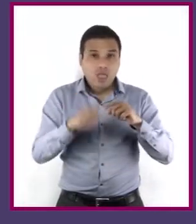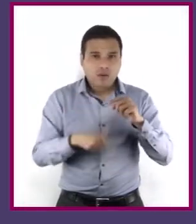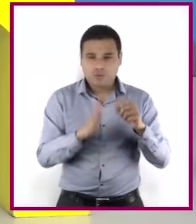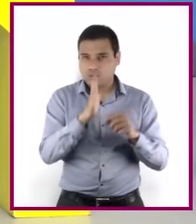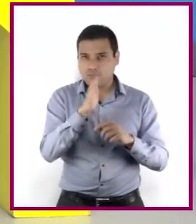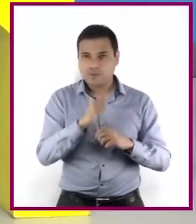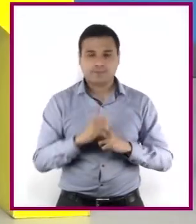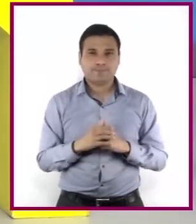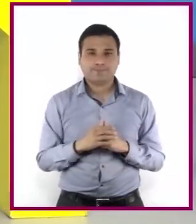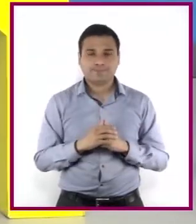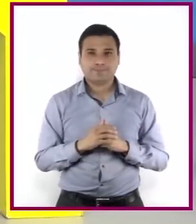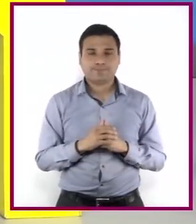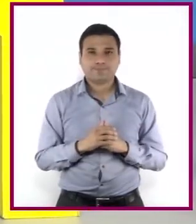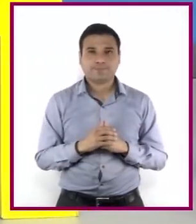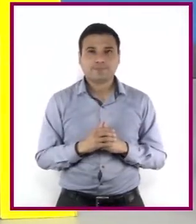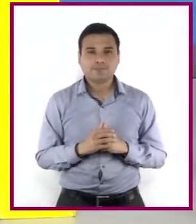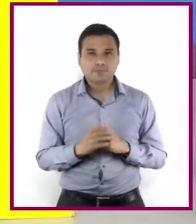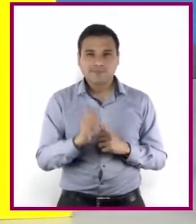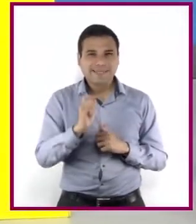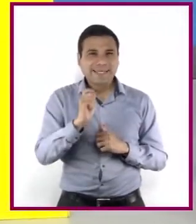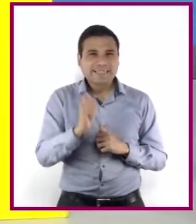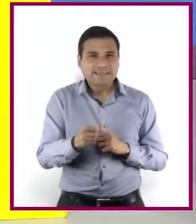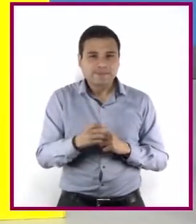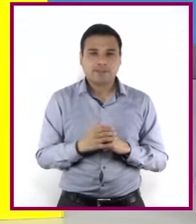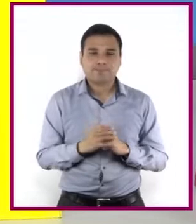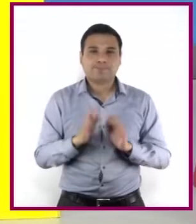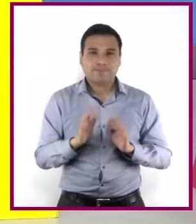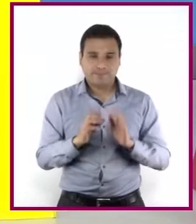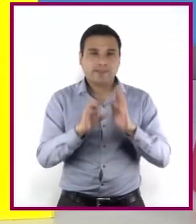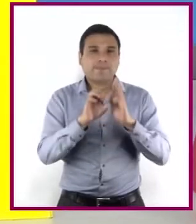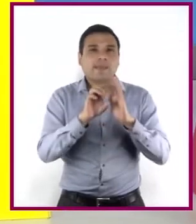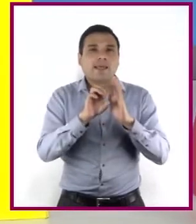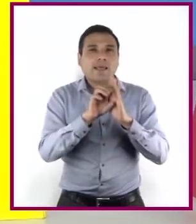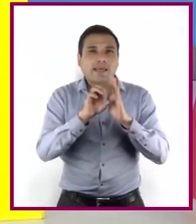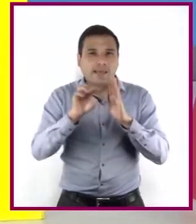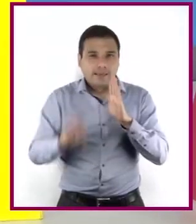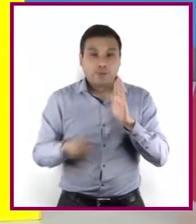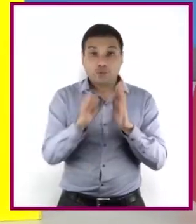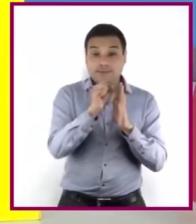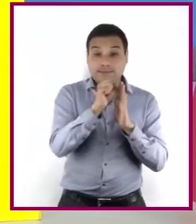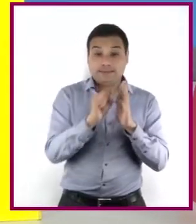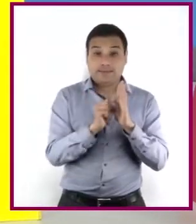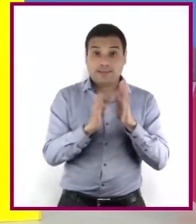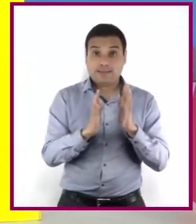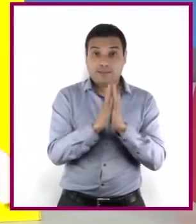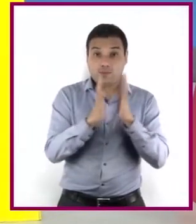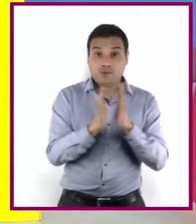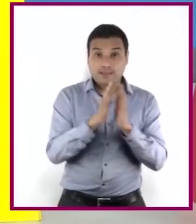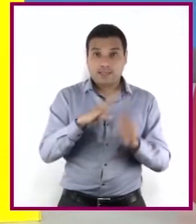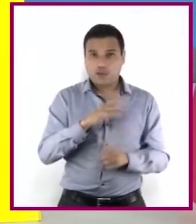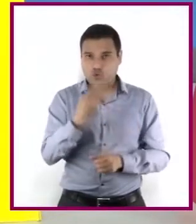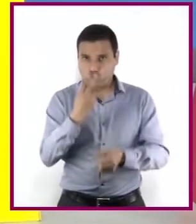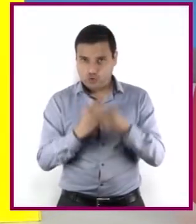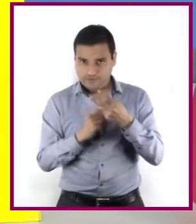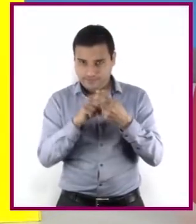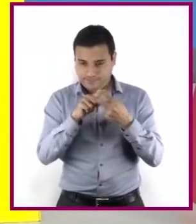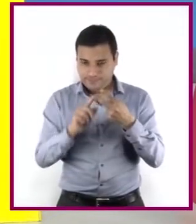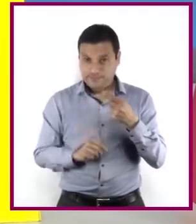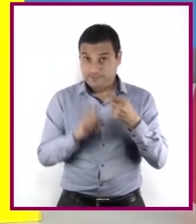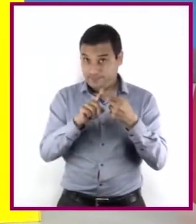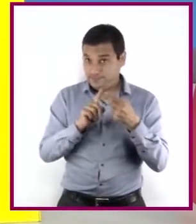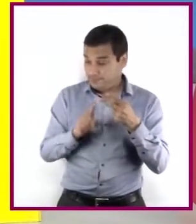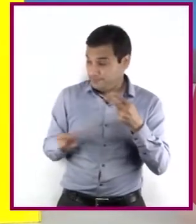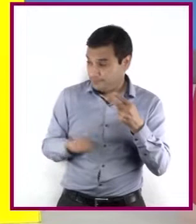universales. Es decir, si consideramos que la democracia tiene dos motores llamados participación